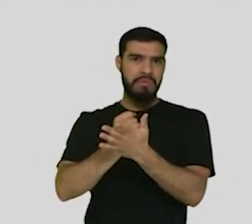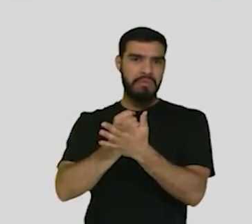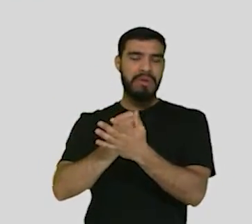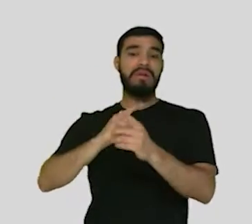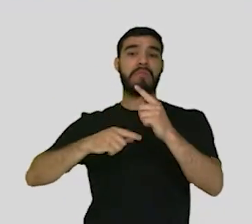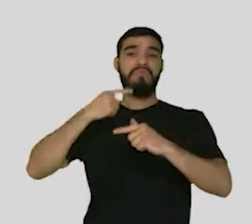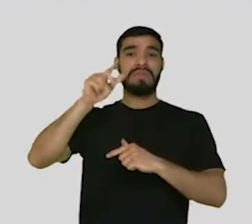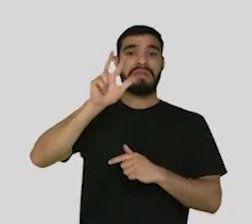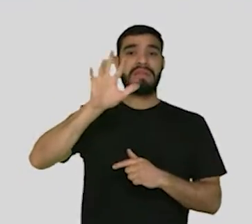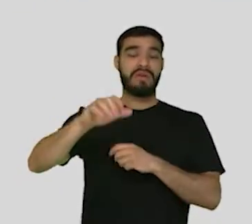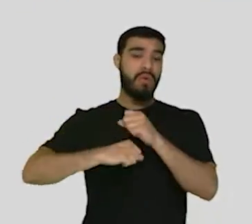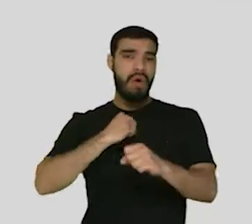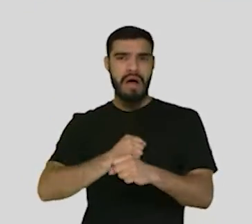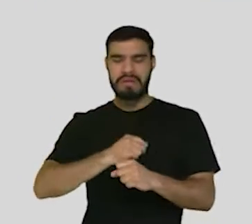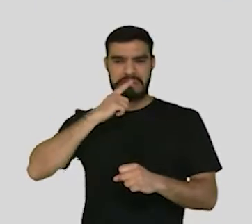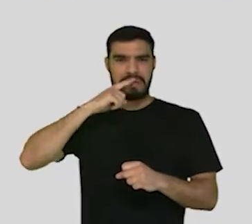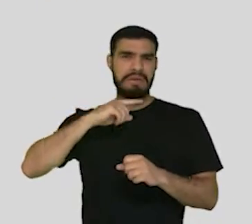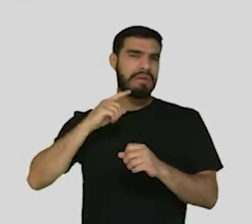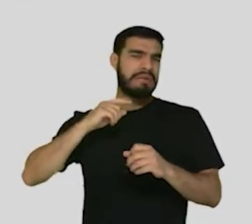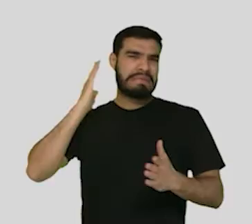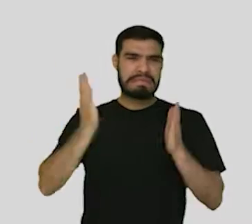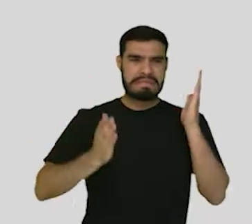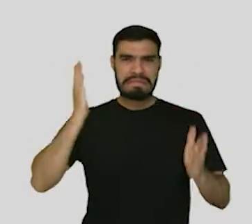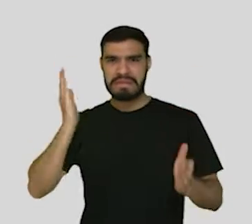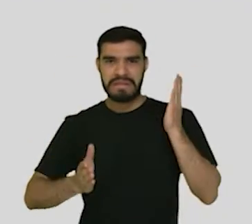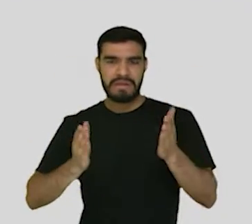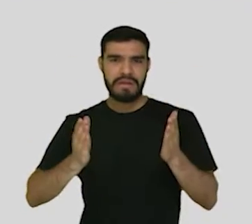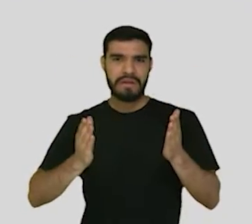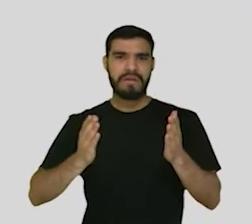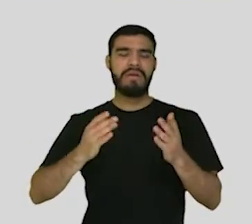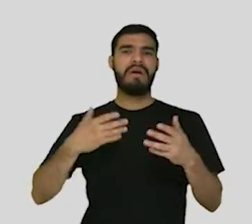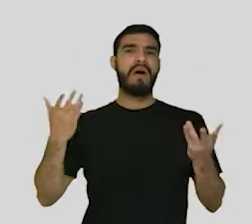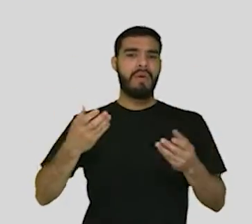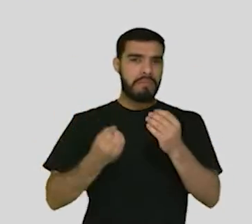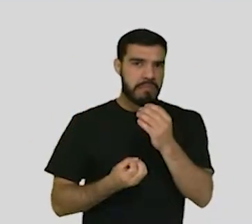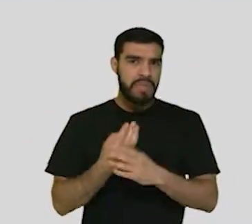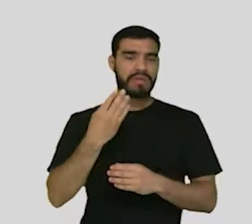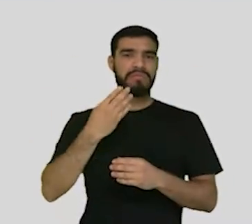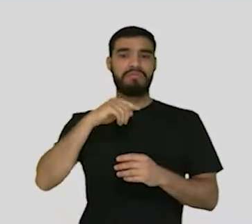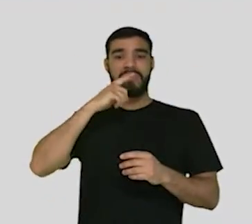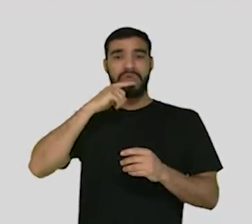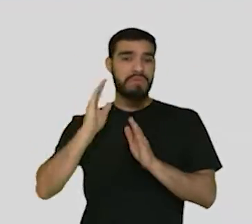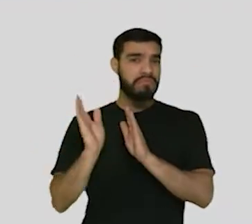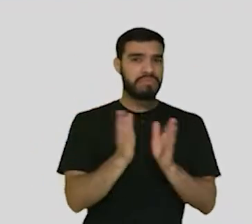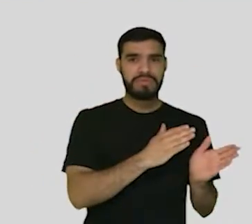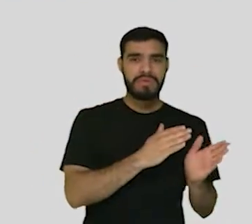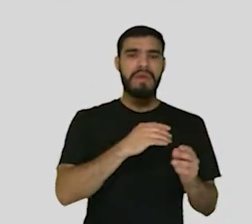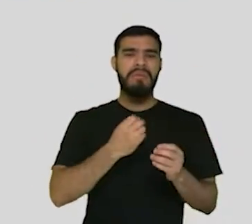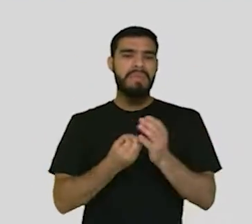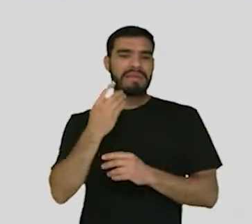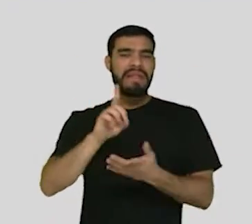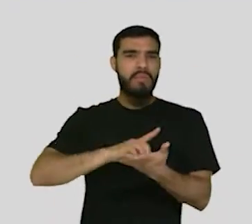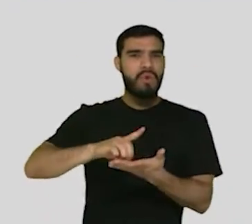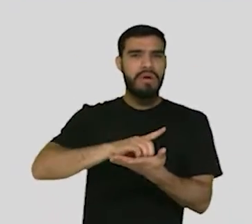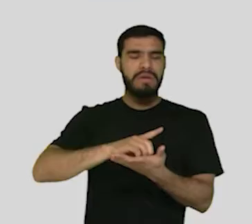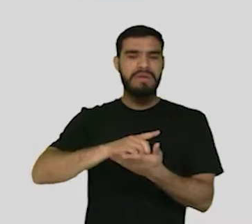o guatapla juvape y oñemo añete jangua derecho coaco comunidad guape y pa evita